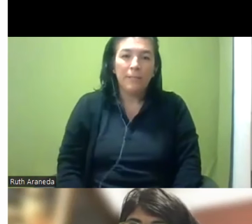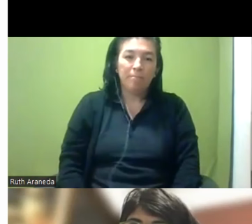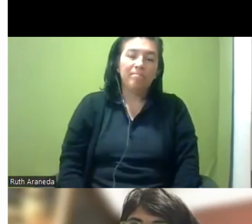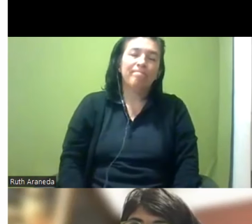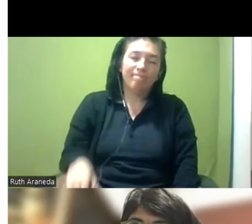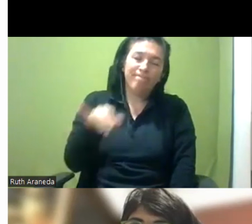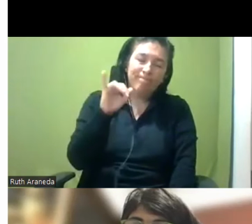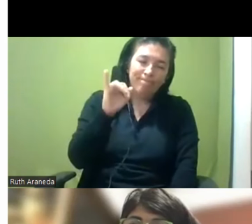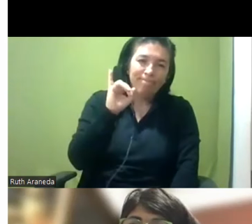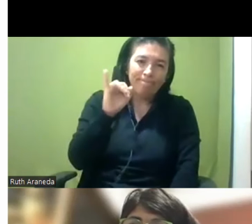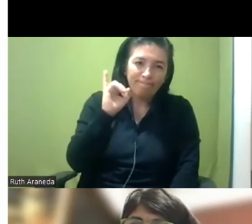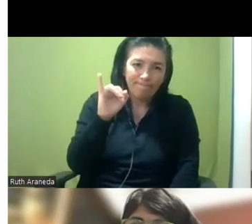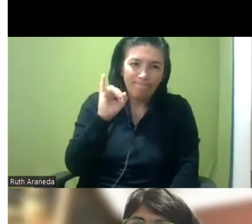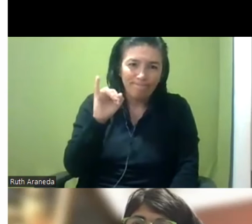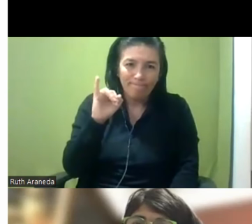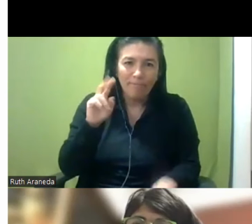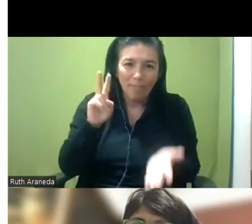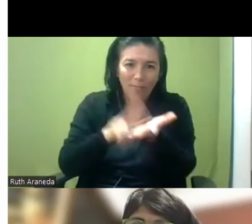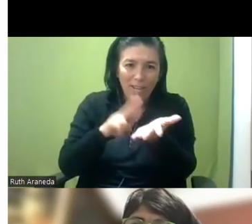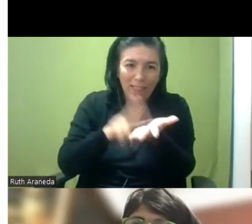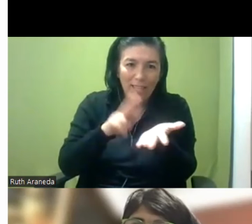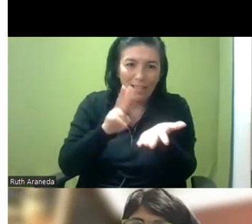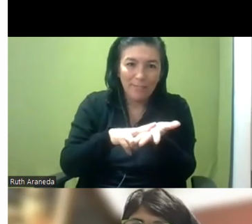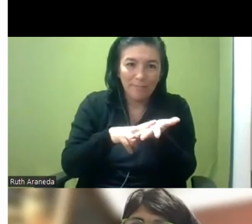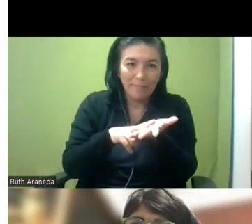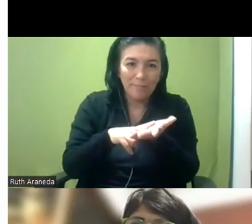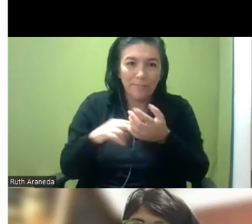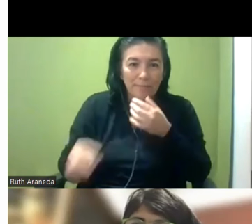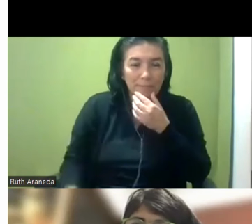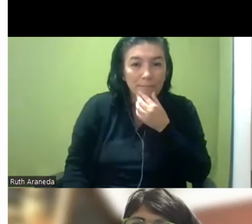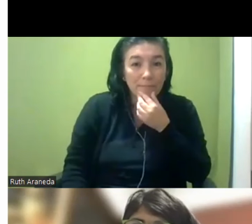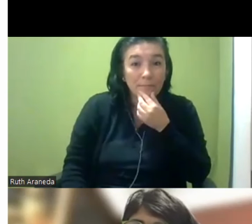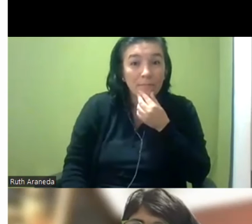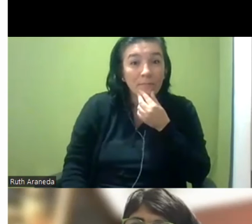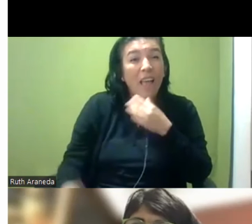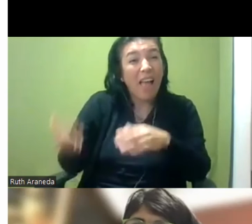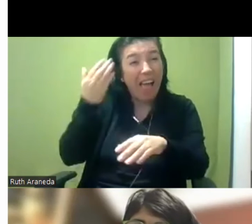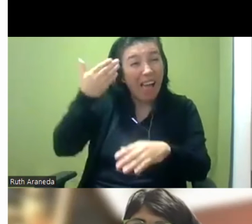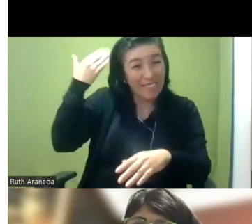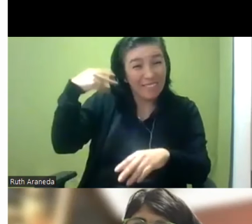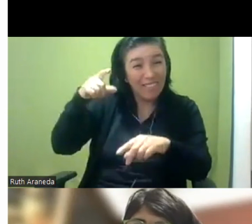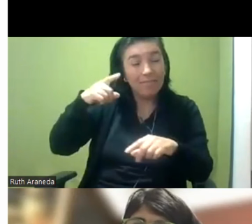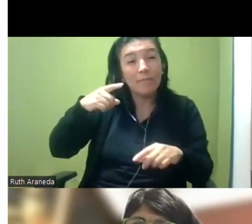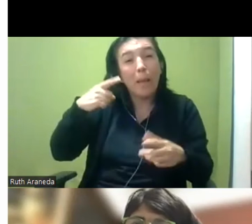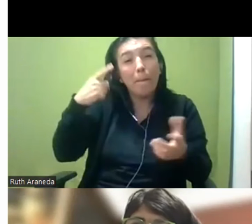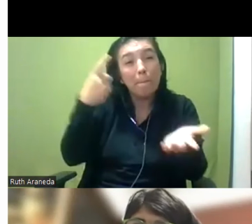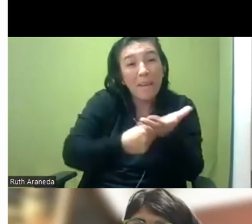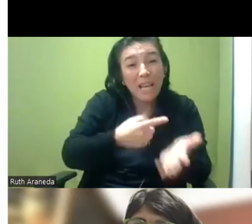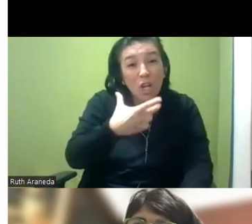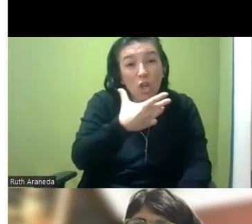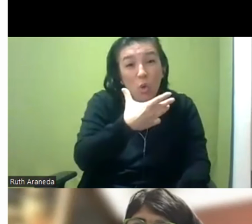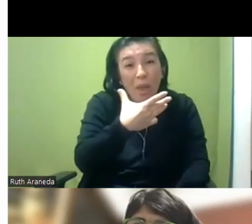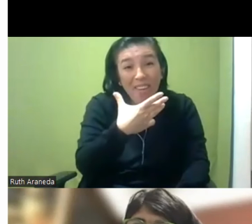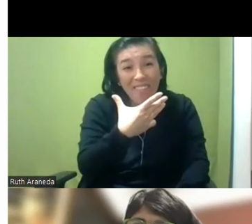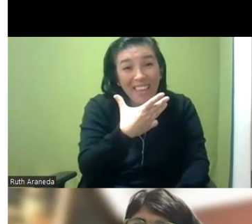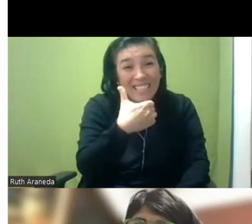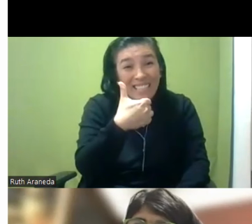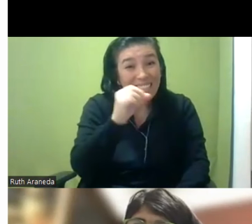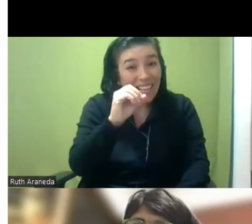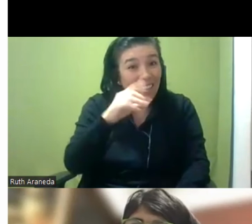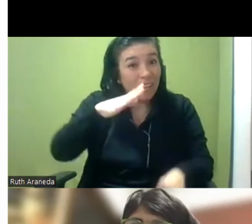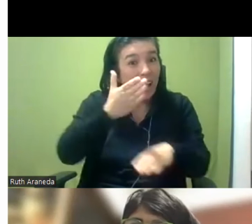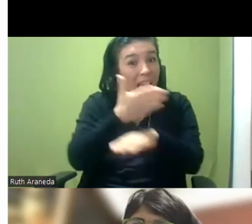Sí, mm, la verdad es que los años 60 en Arica fue muy mm, fuerte, ¿no? Muy mm, fuerte porque